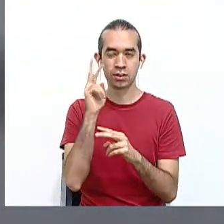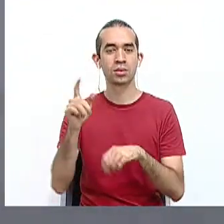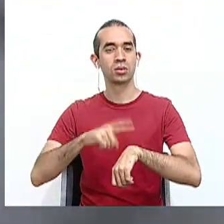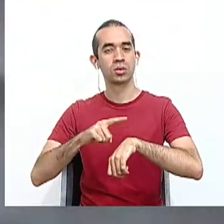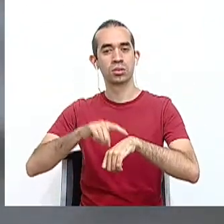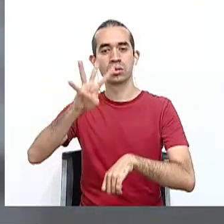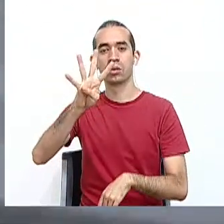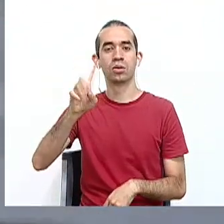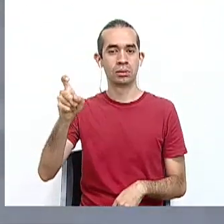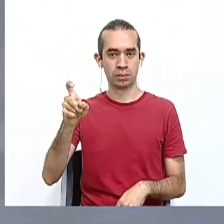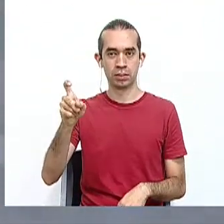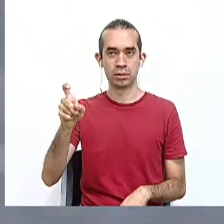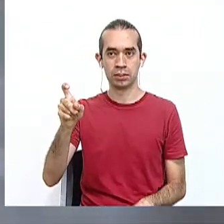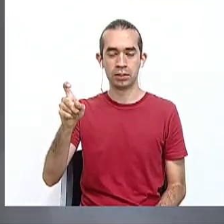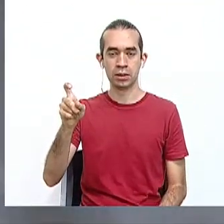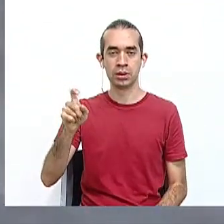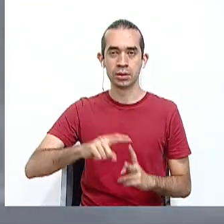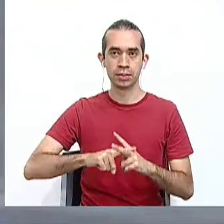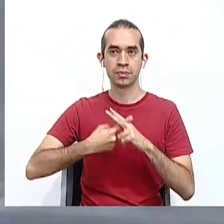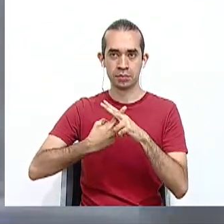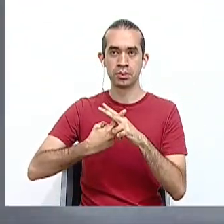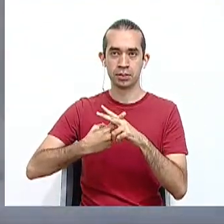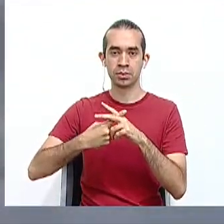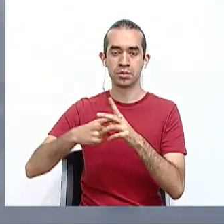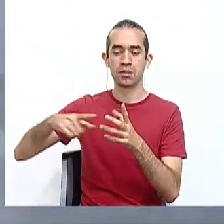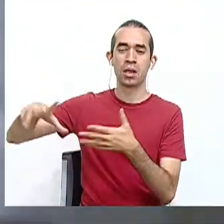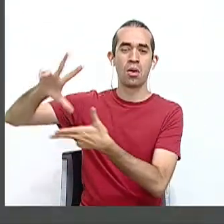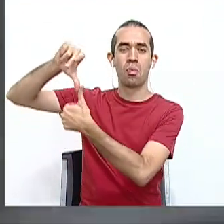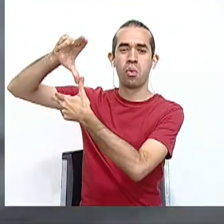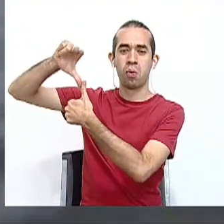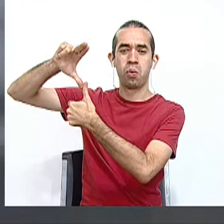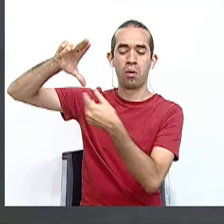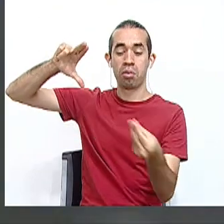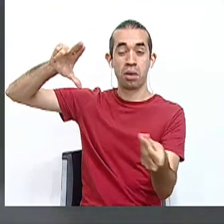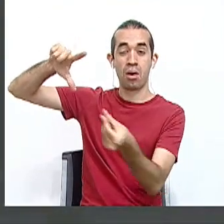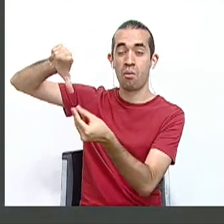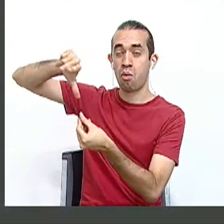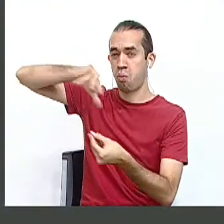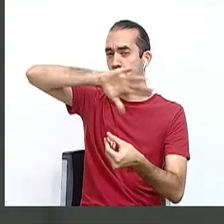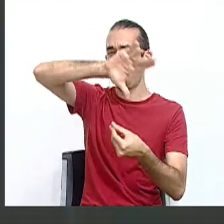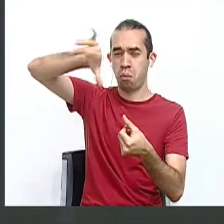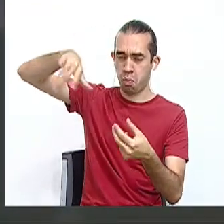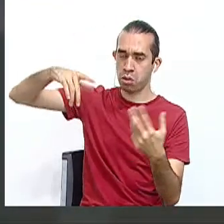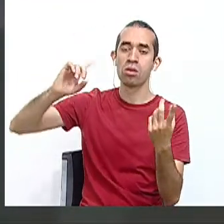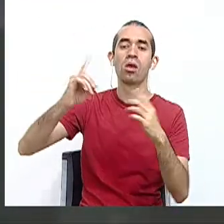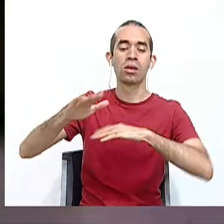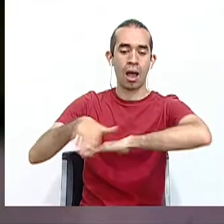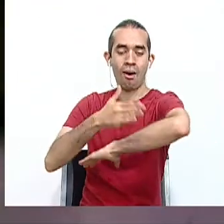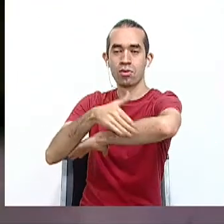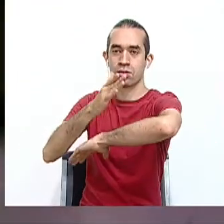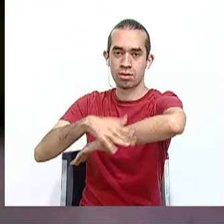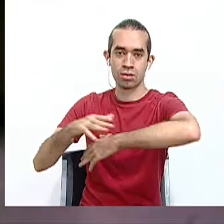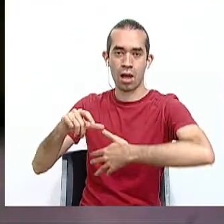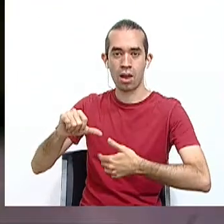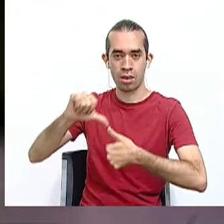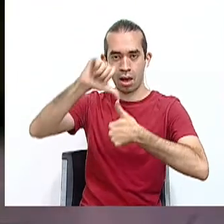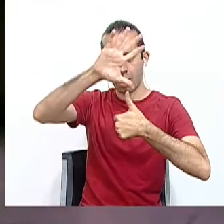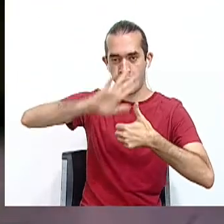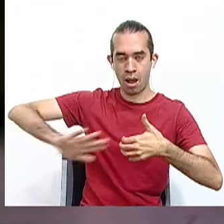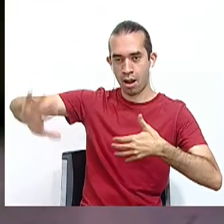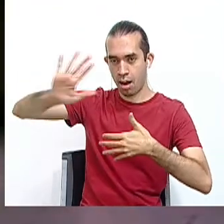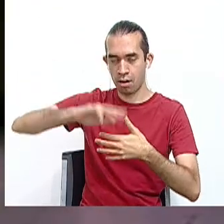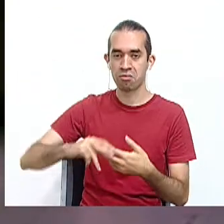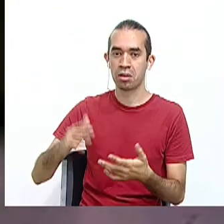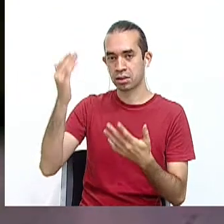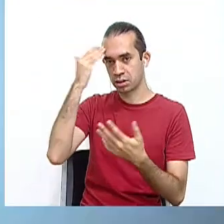las 4:30 empezara a tocar tierra el huracán en el sector de la costa del Caribe. Jennifer, es la información que